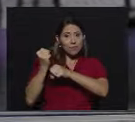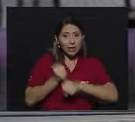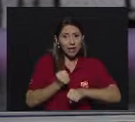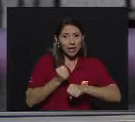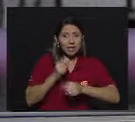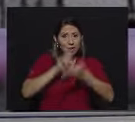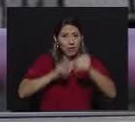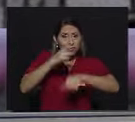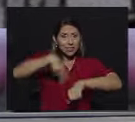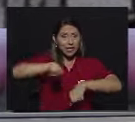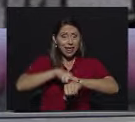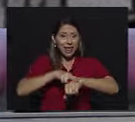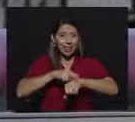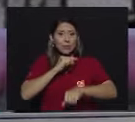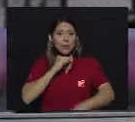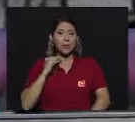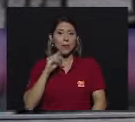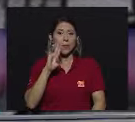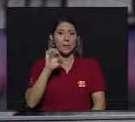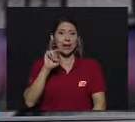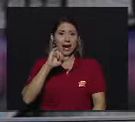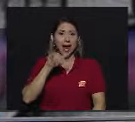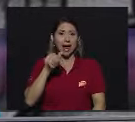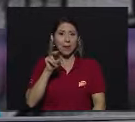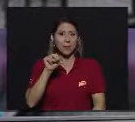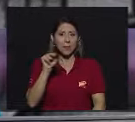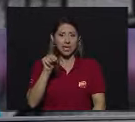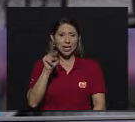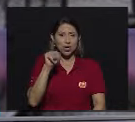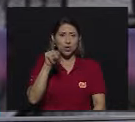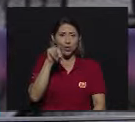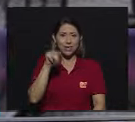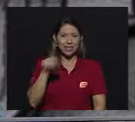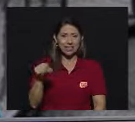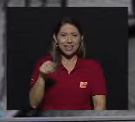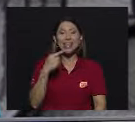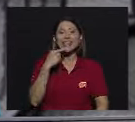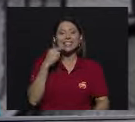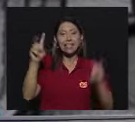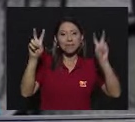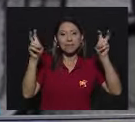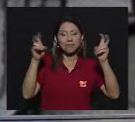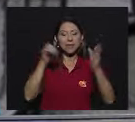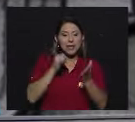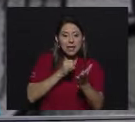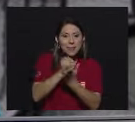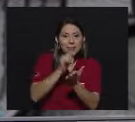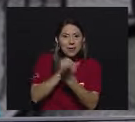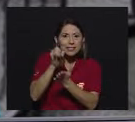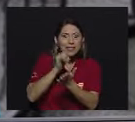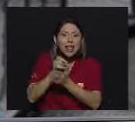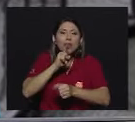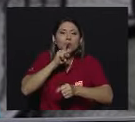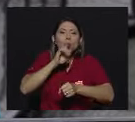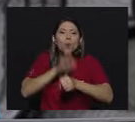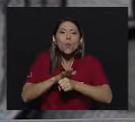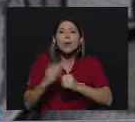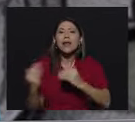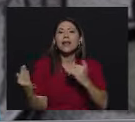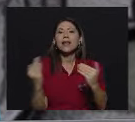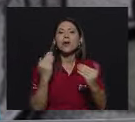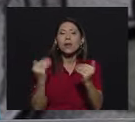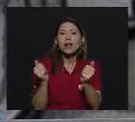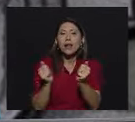Núñez, fundador de la Universidad Nacional, y creo que es muy pertinente para este contexto. Decía don Benjamín que la investigación cumple como sangre